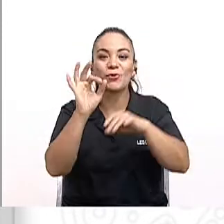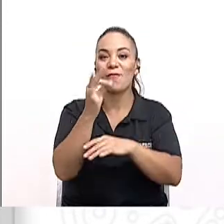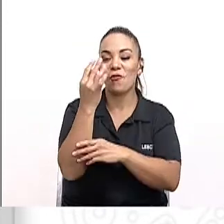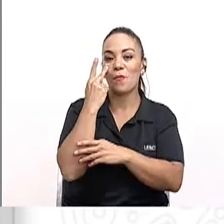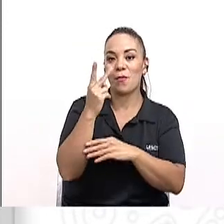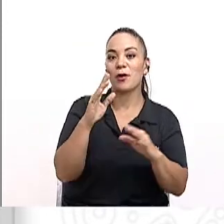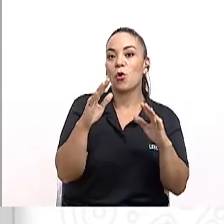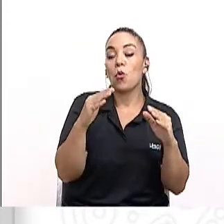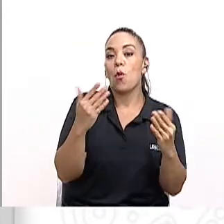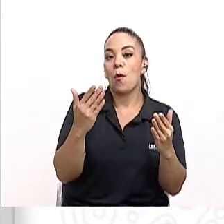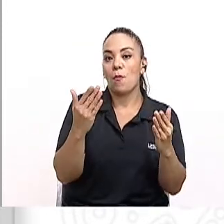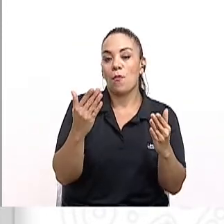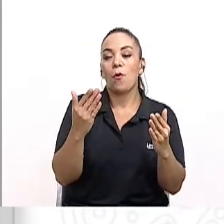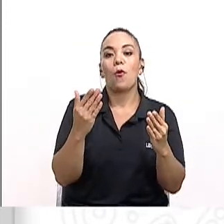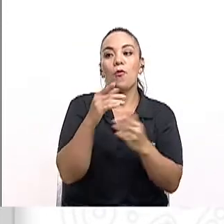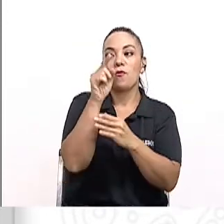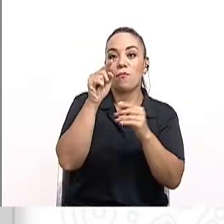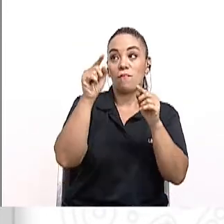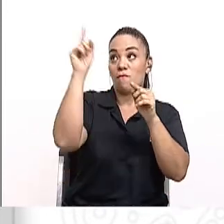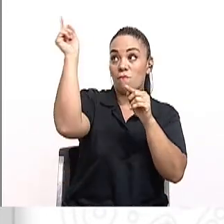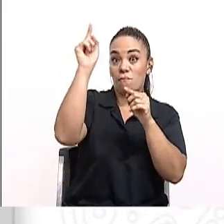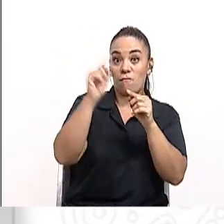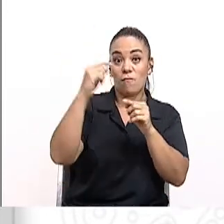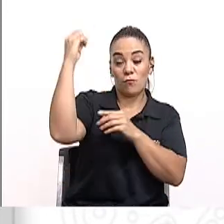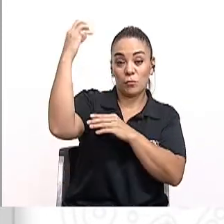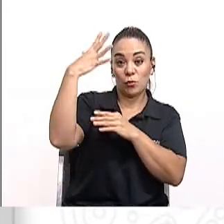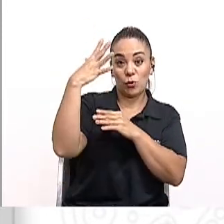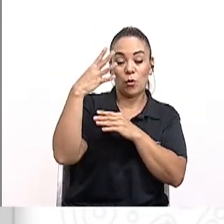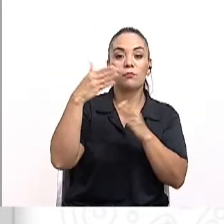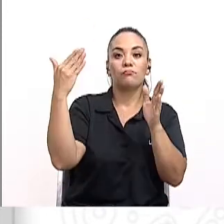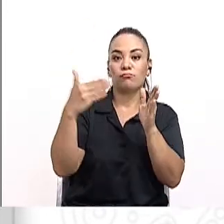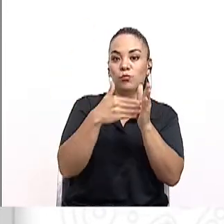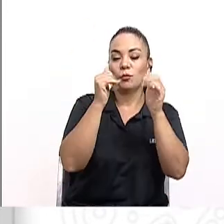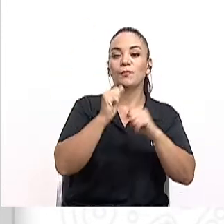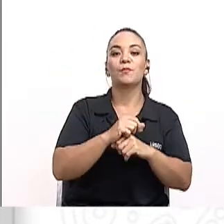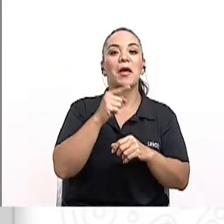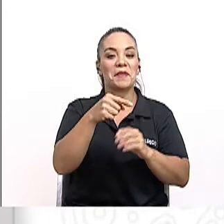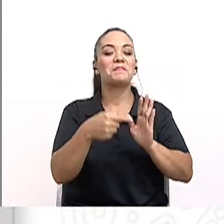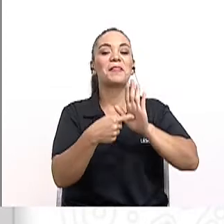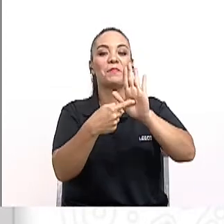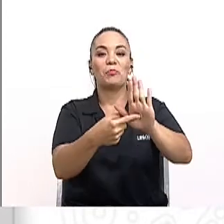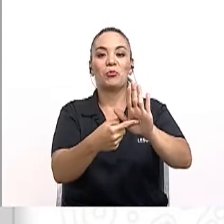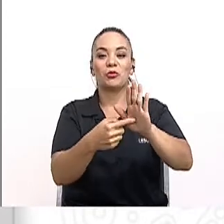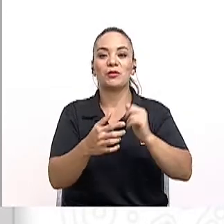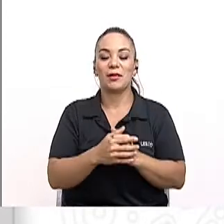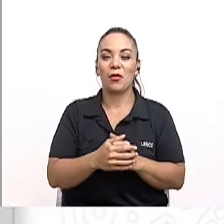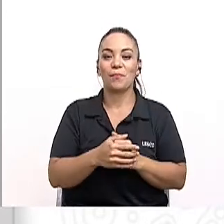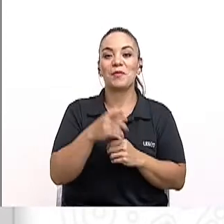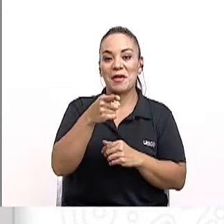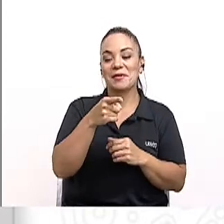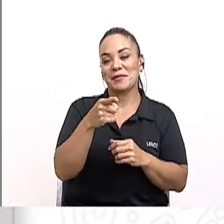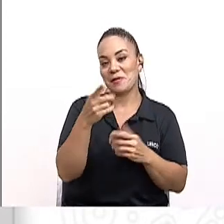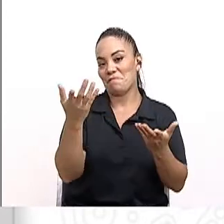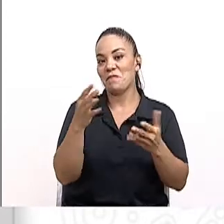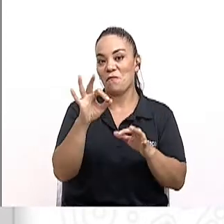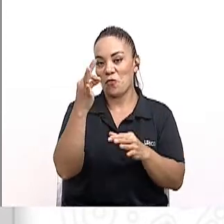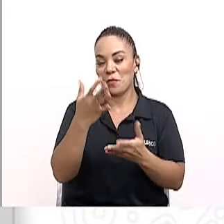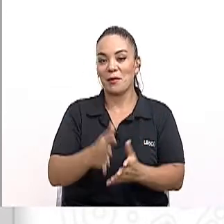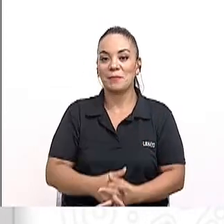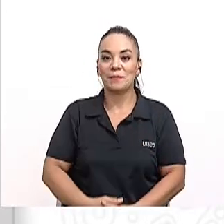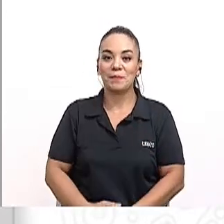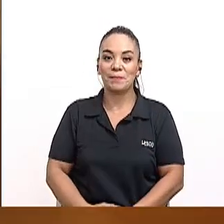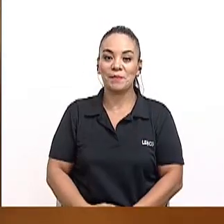cómo la radiación impacta en ese sentido. Y con esto queda demostrado este fenómeno.